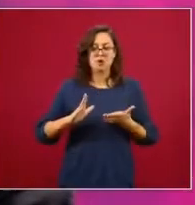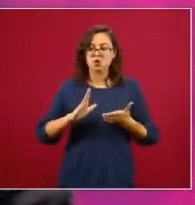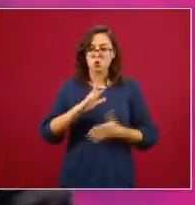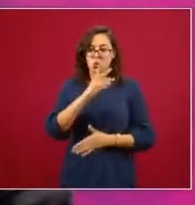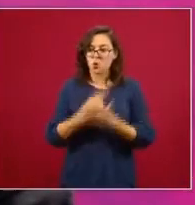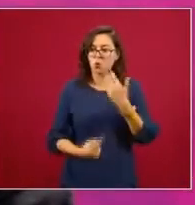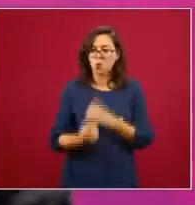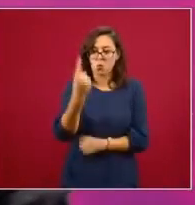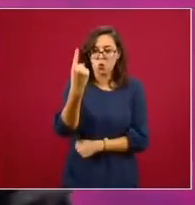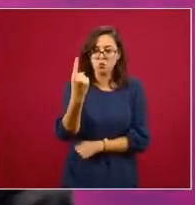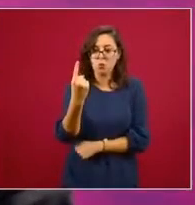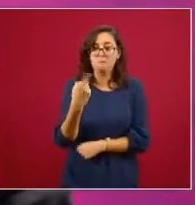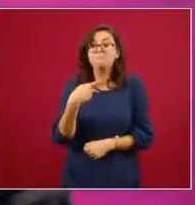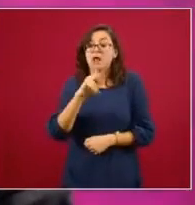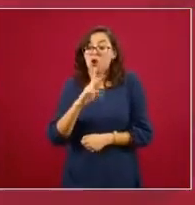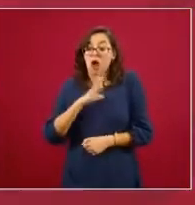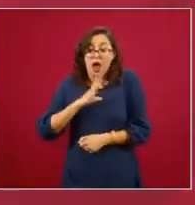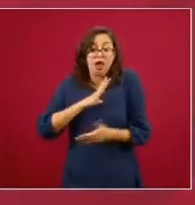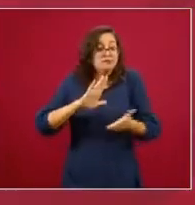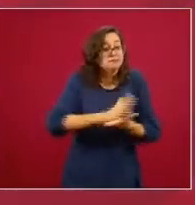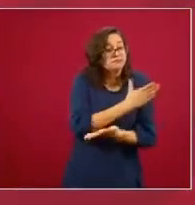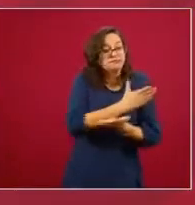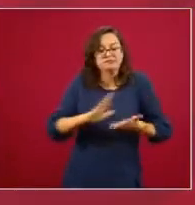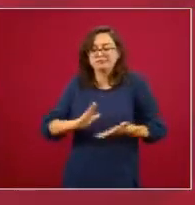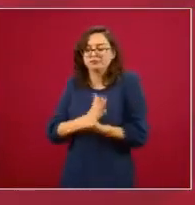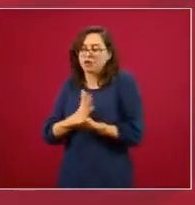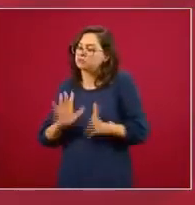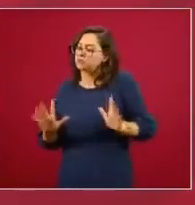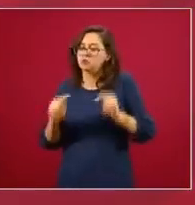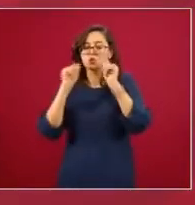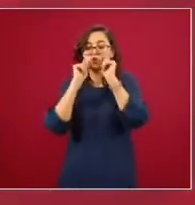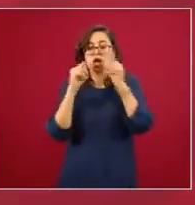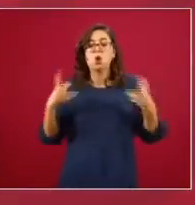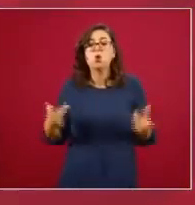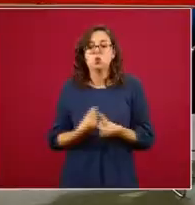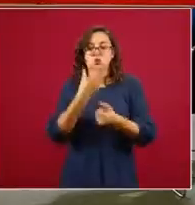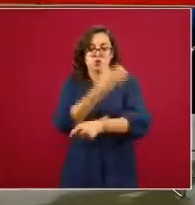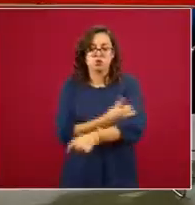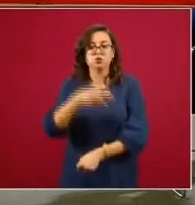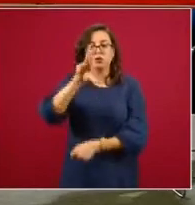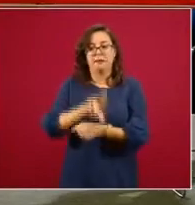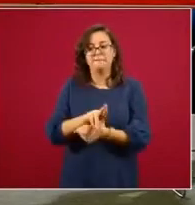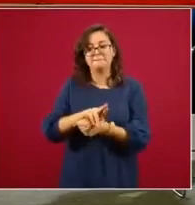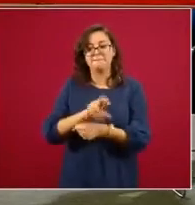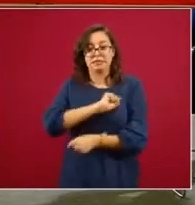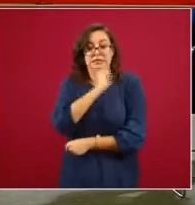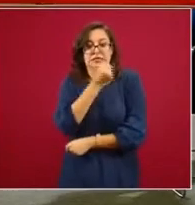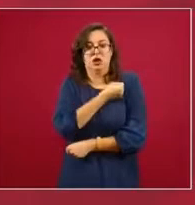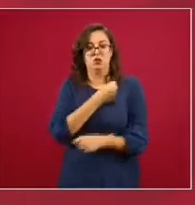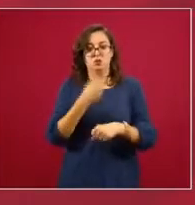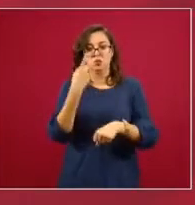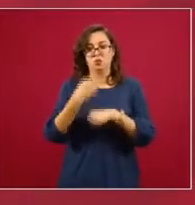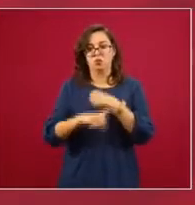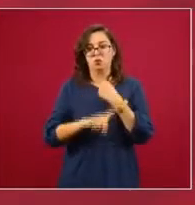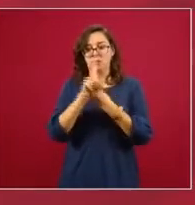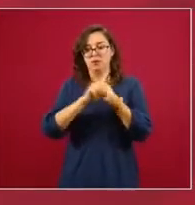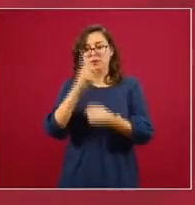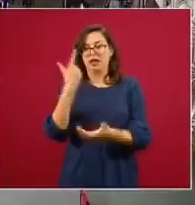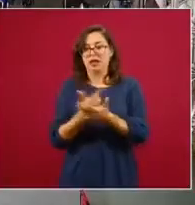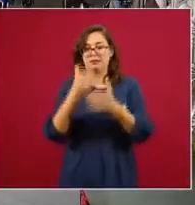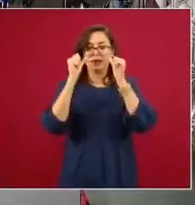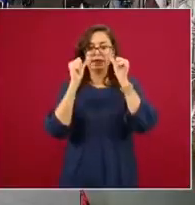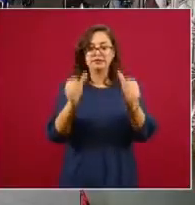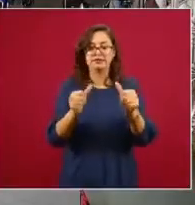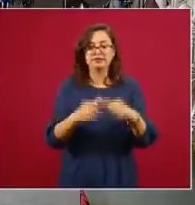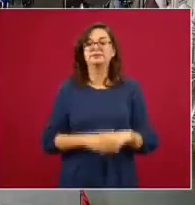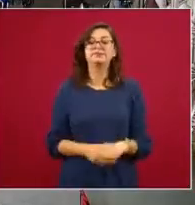estén coordinados, que permitan enfrentar este tipo de embates grandes a la seguridad de salud de las personas.